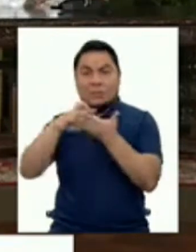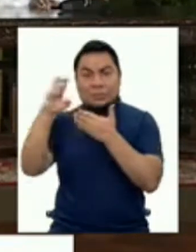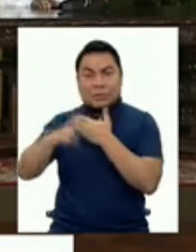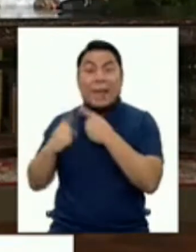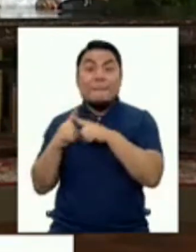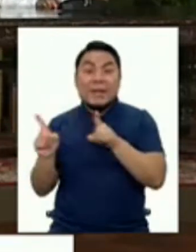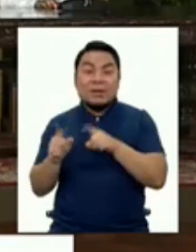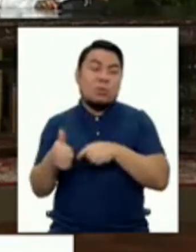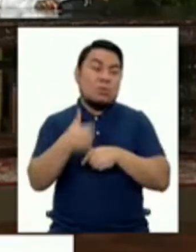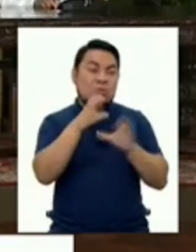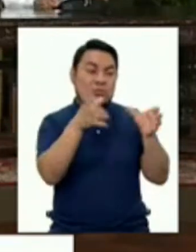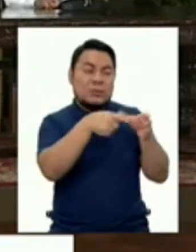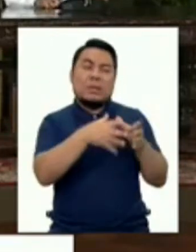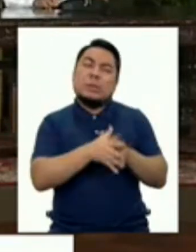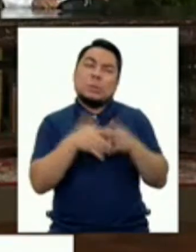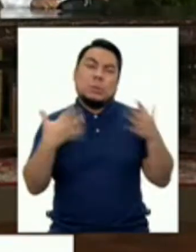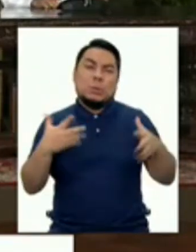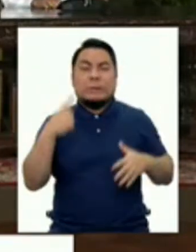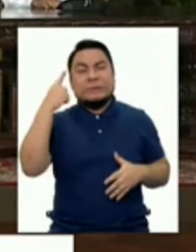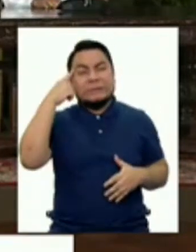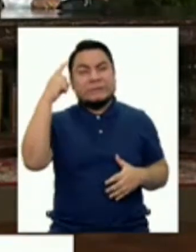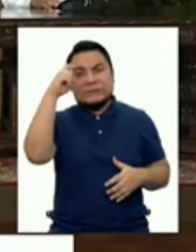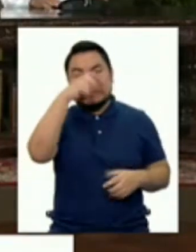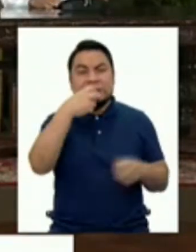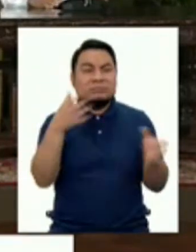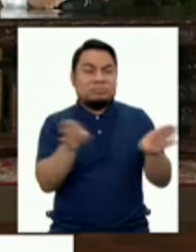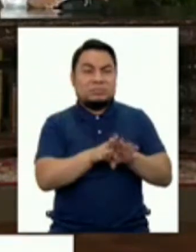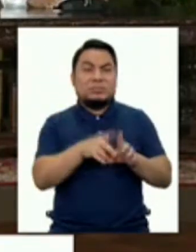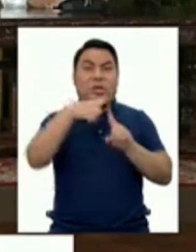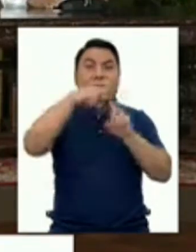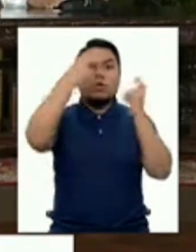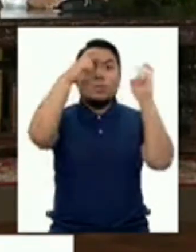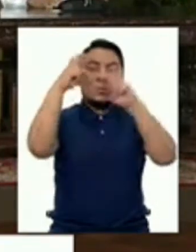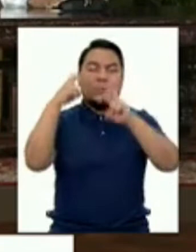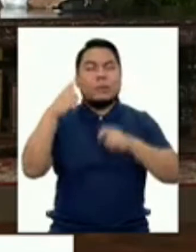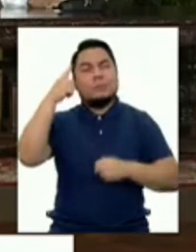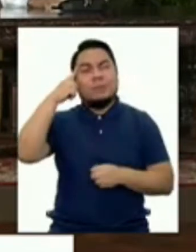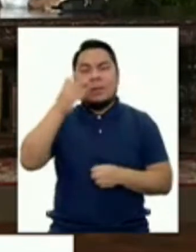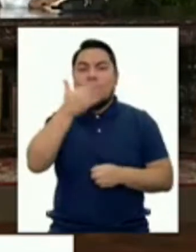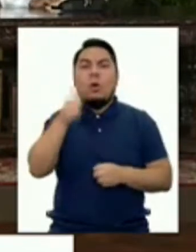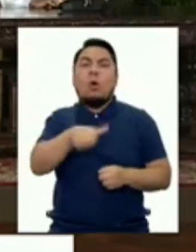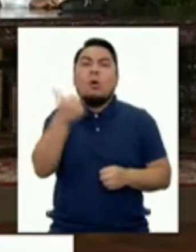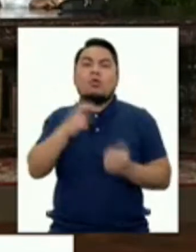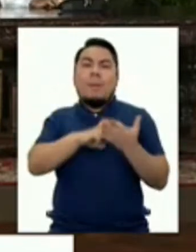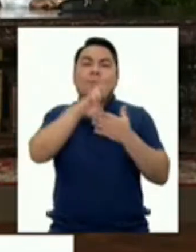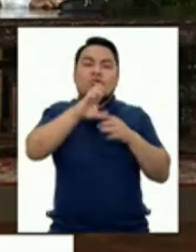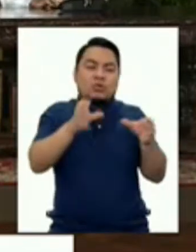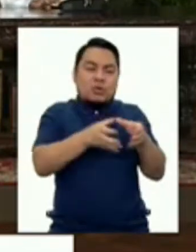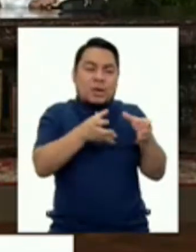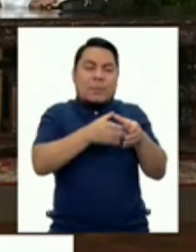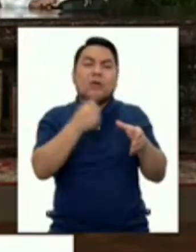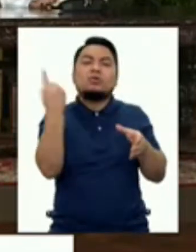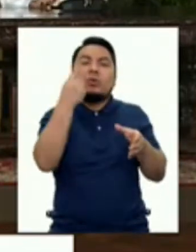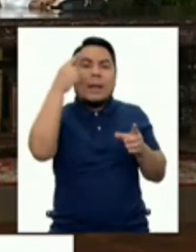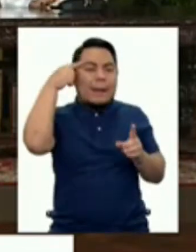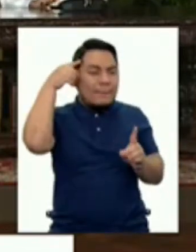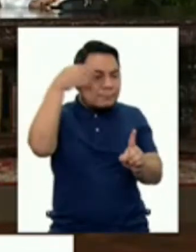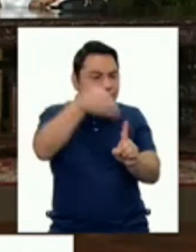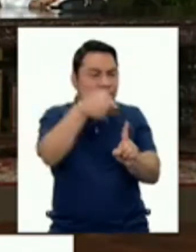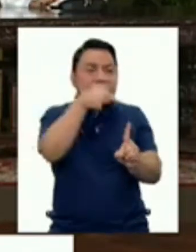sector que está muy golpeado, el sector turismo, hemos sacado un FAE Turismo con recursos solamente